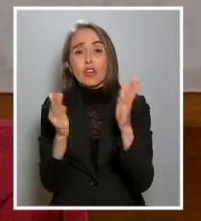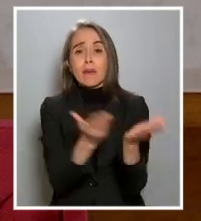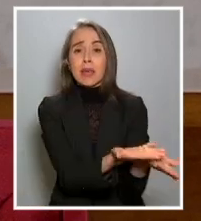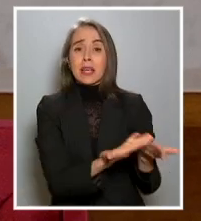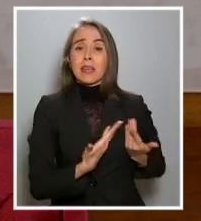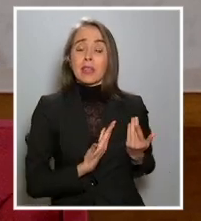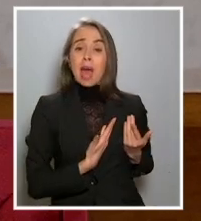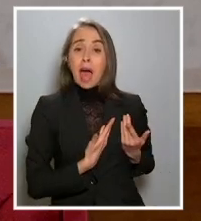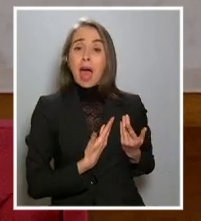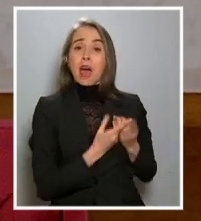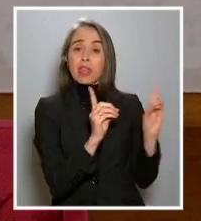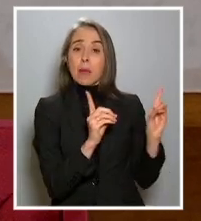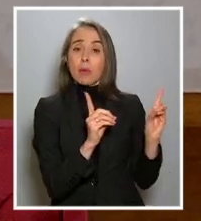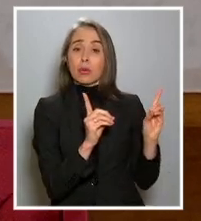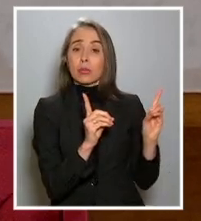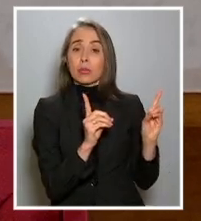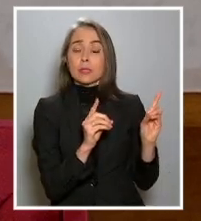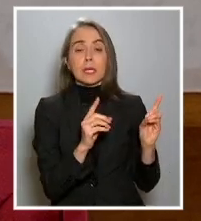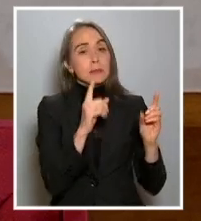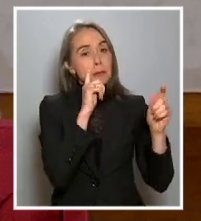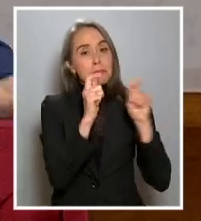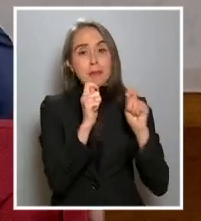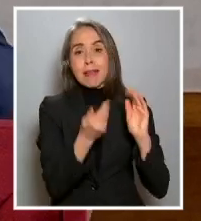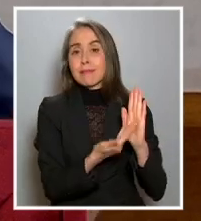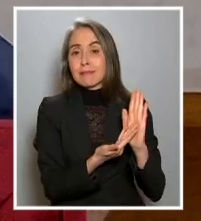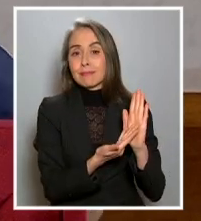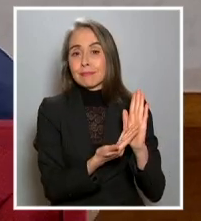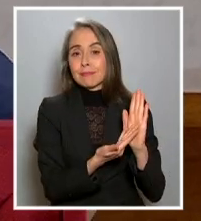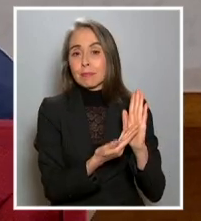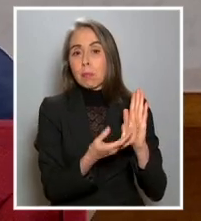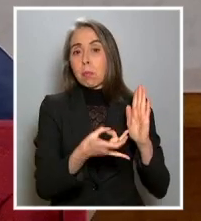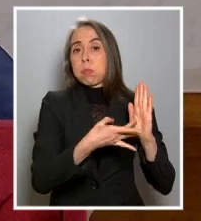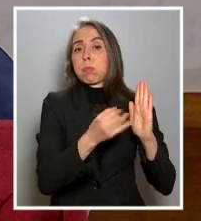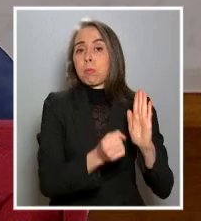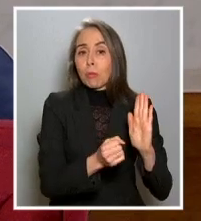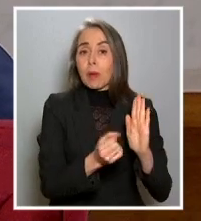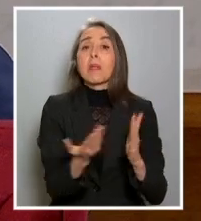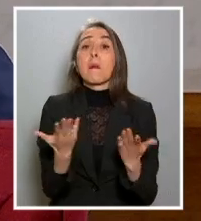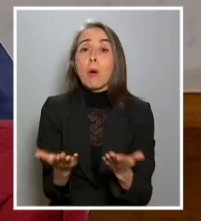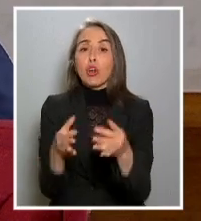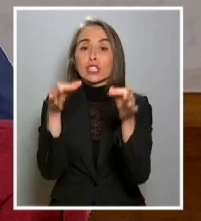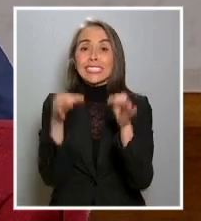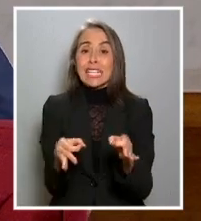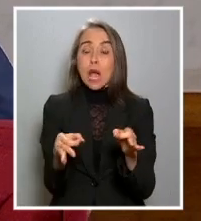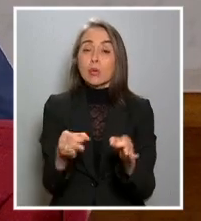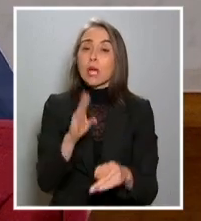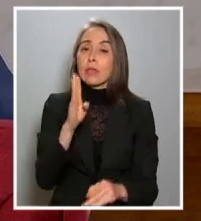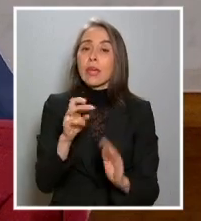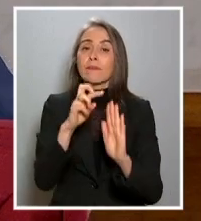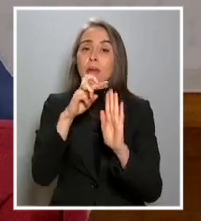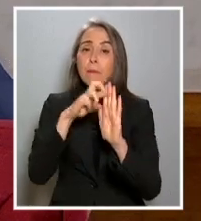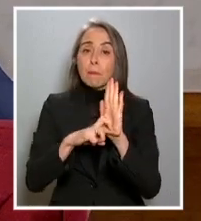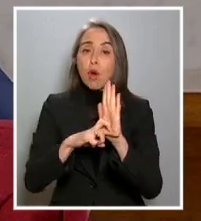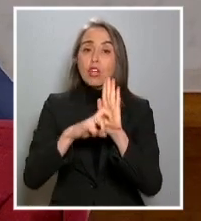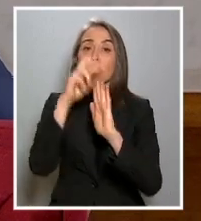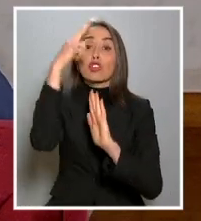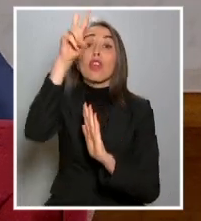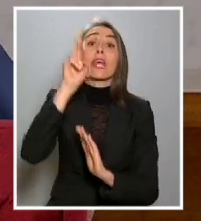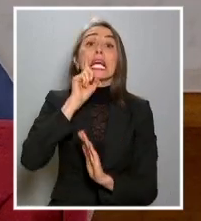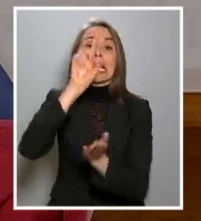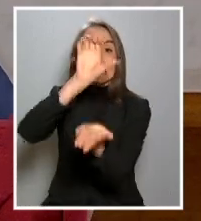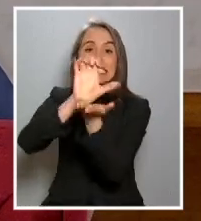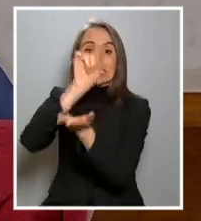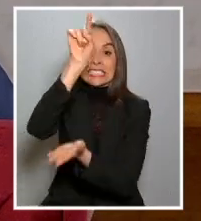democracia se van a ver hipotecados. Por ello, la seguridad tiene que ser un proyecto de Estado